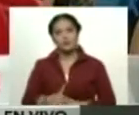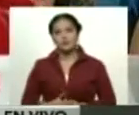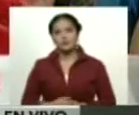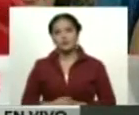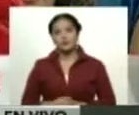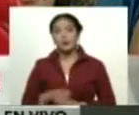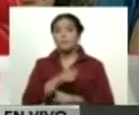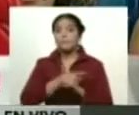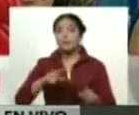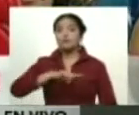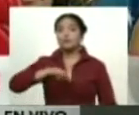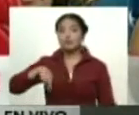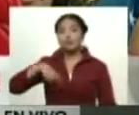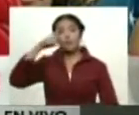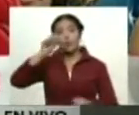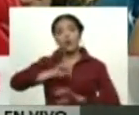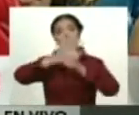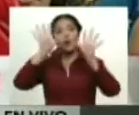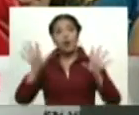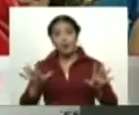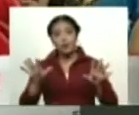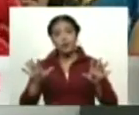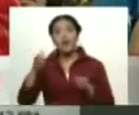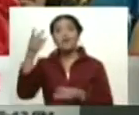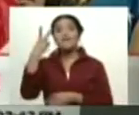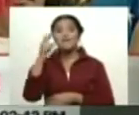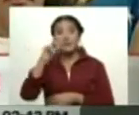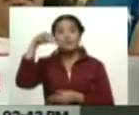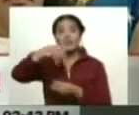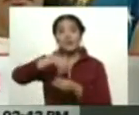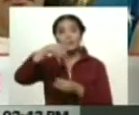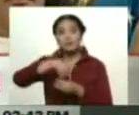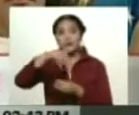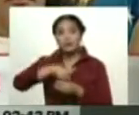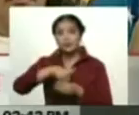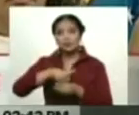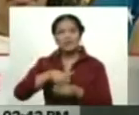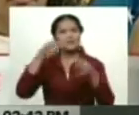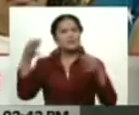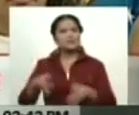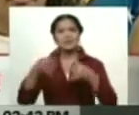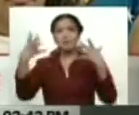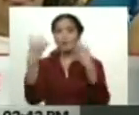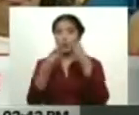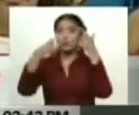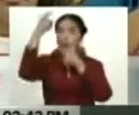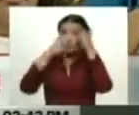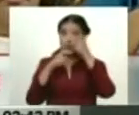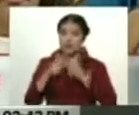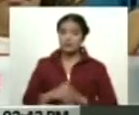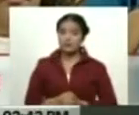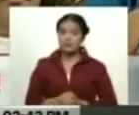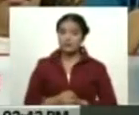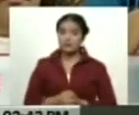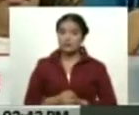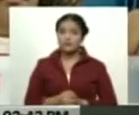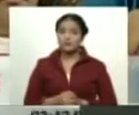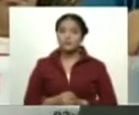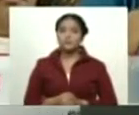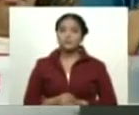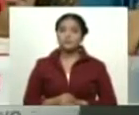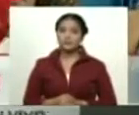Y nosotros estamos muy claros en eso. En 20 elecciones hemos salido por la calle del medio con nuestro comandante Chávez. Nos ha tocado salir.